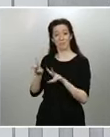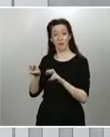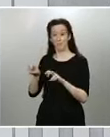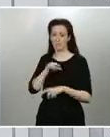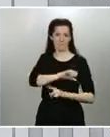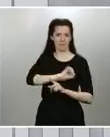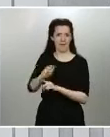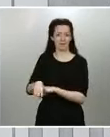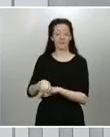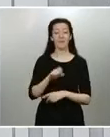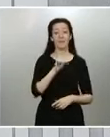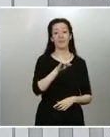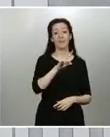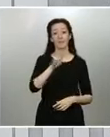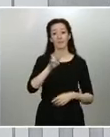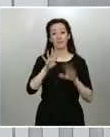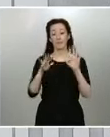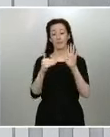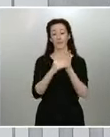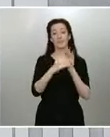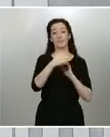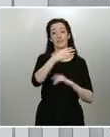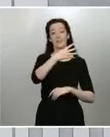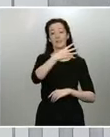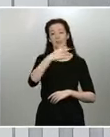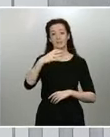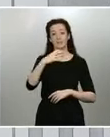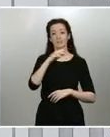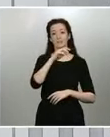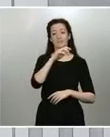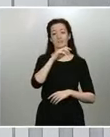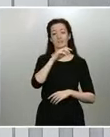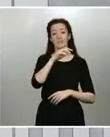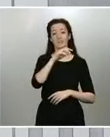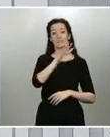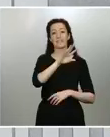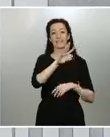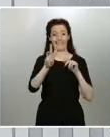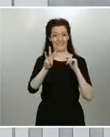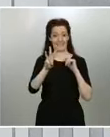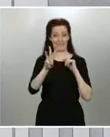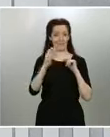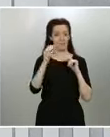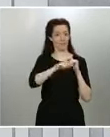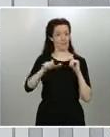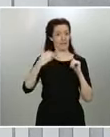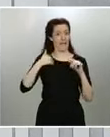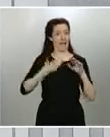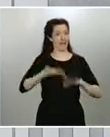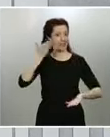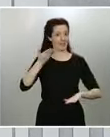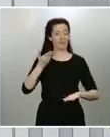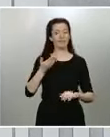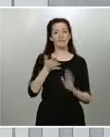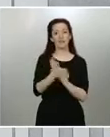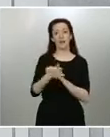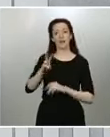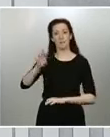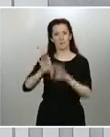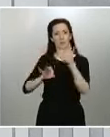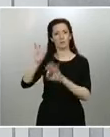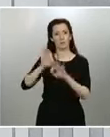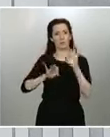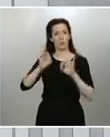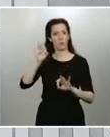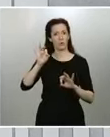1343 las personas que se han recuperado el equivalente a más de un 60% de las personas que se han contagiado que están